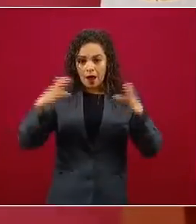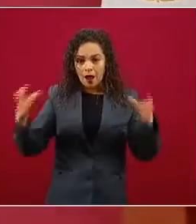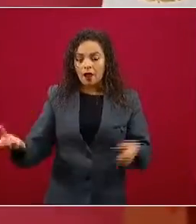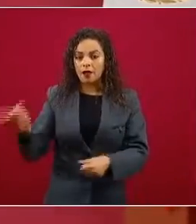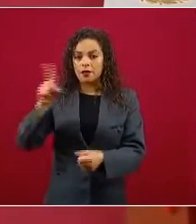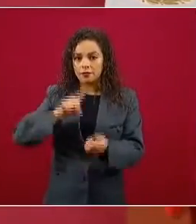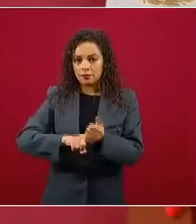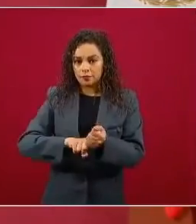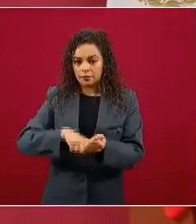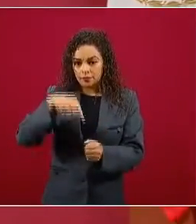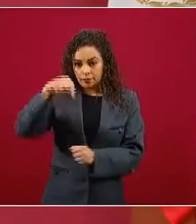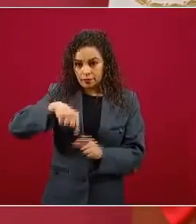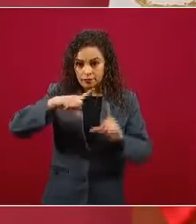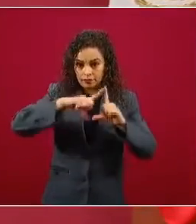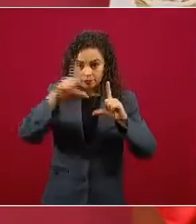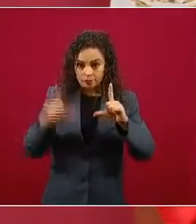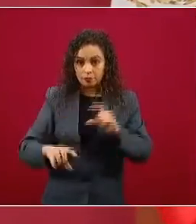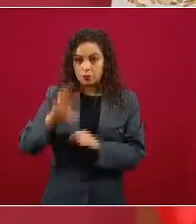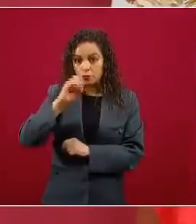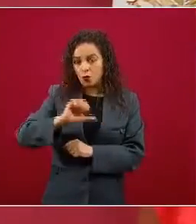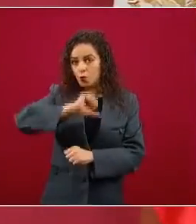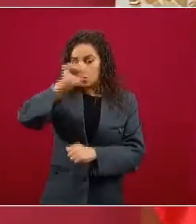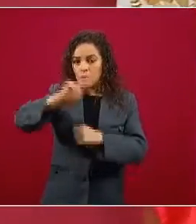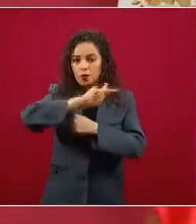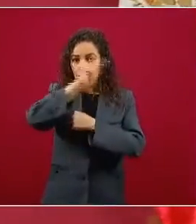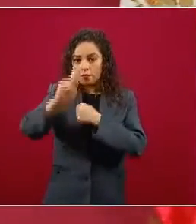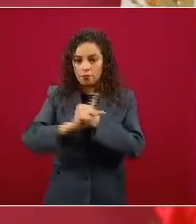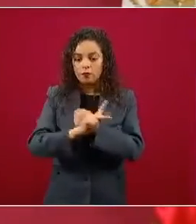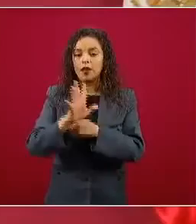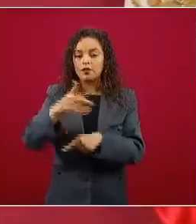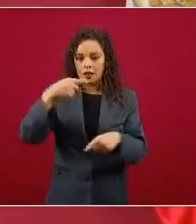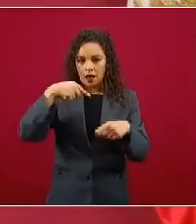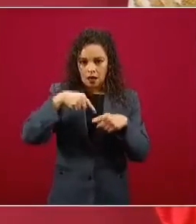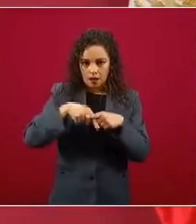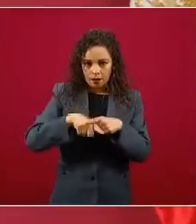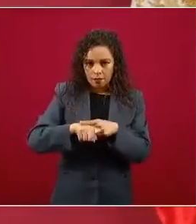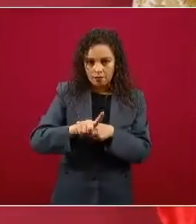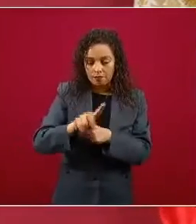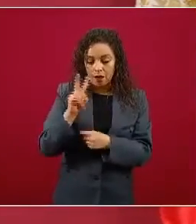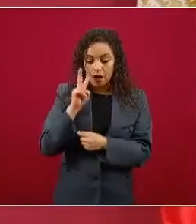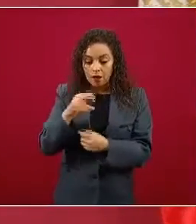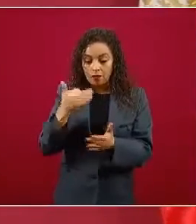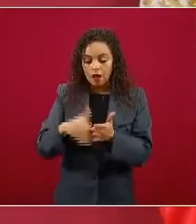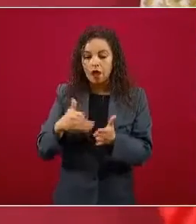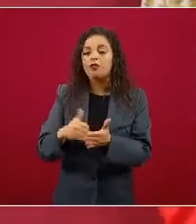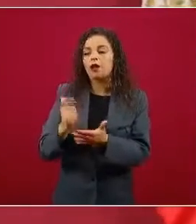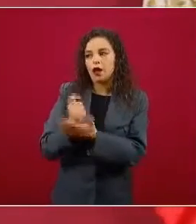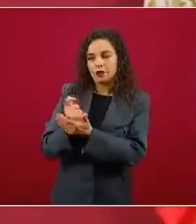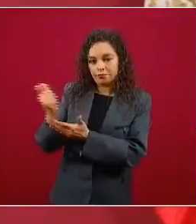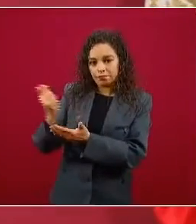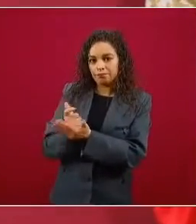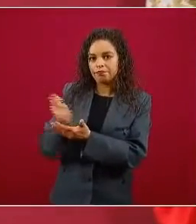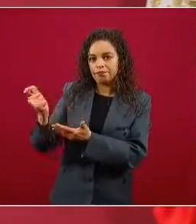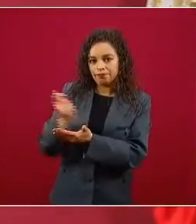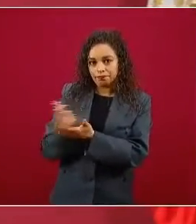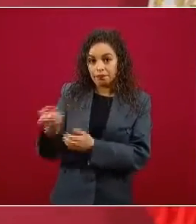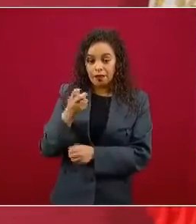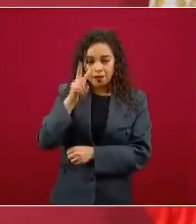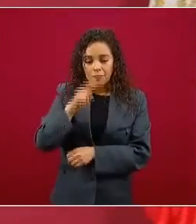como extranjeras, se están poniendo al corriente y esto nos ayuda mucho. Vamos a